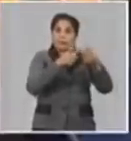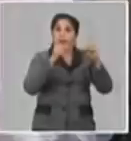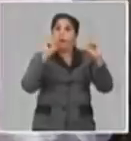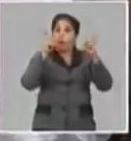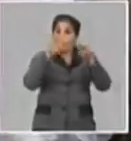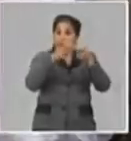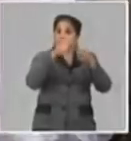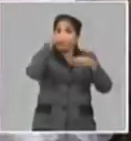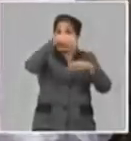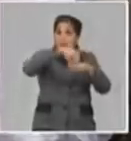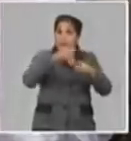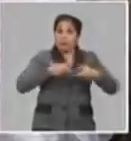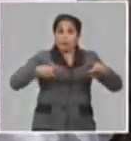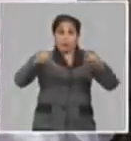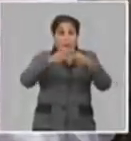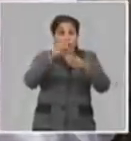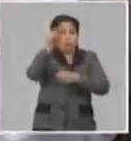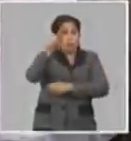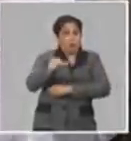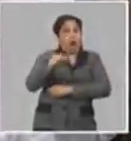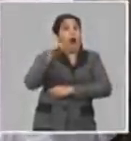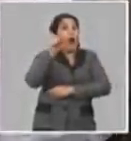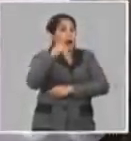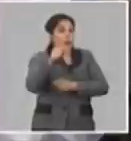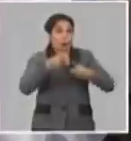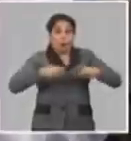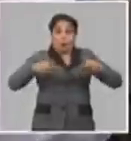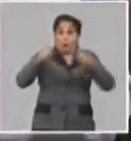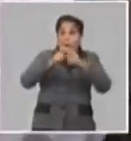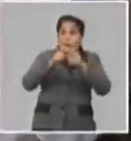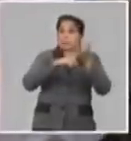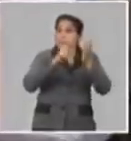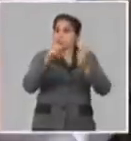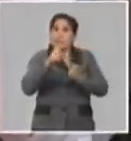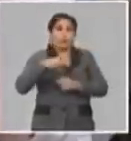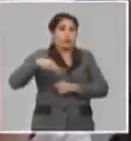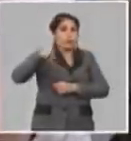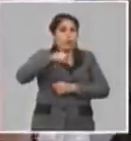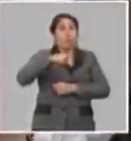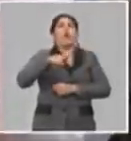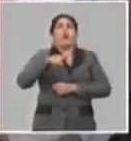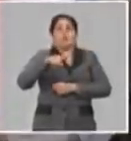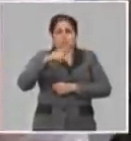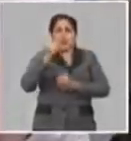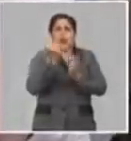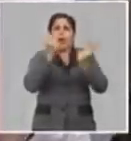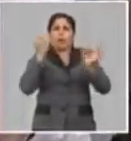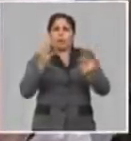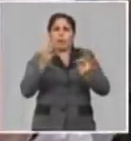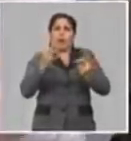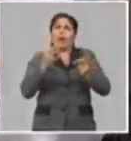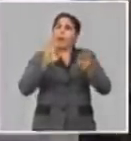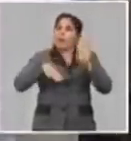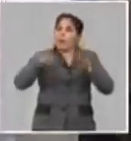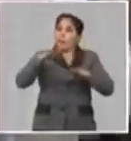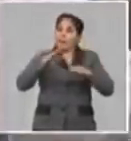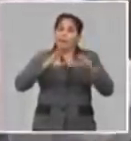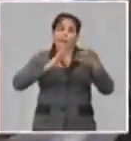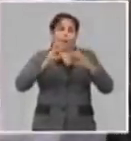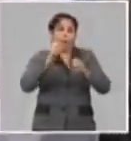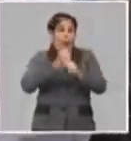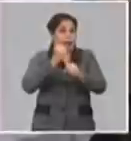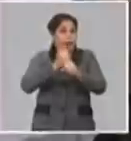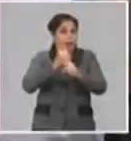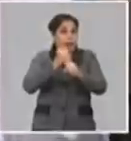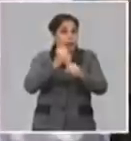política aprobada, bajo un concepto ajustado también a las condiciones de Cuba, a las características de nuestro modelo económico y a las potencialidades